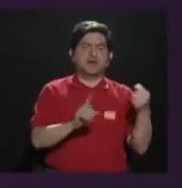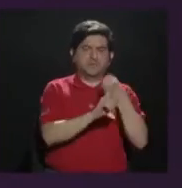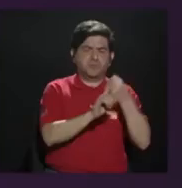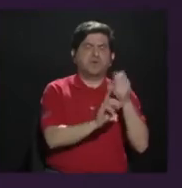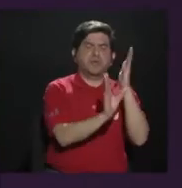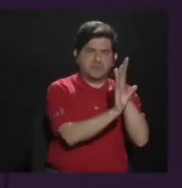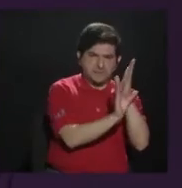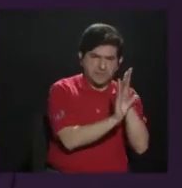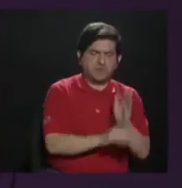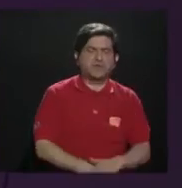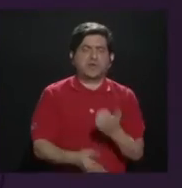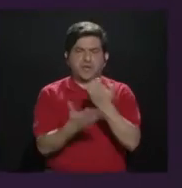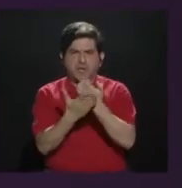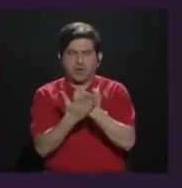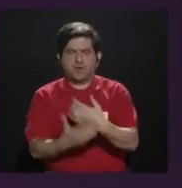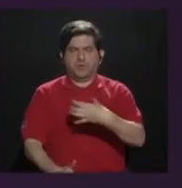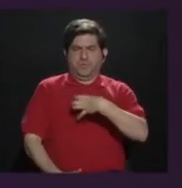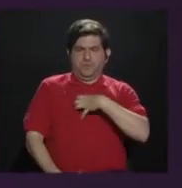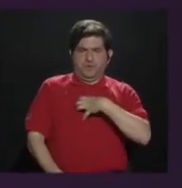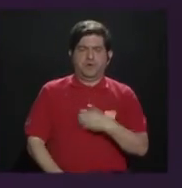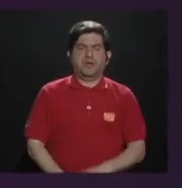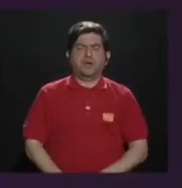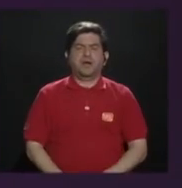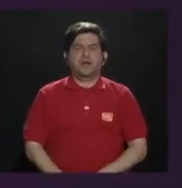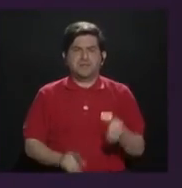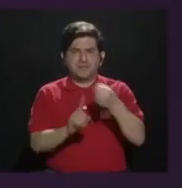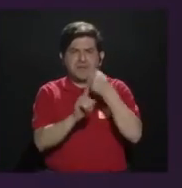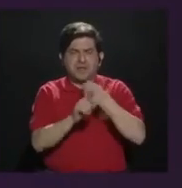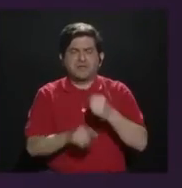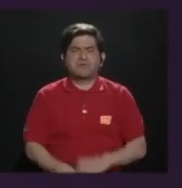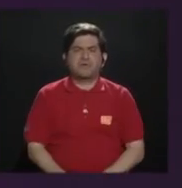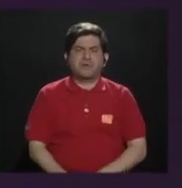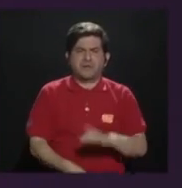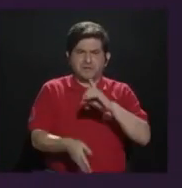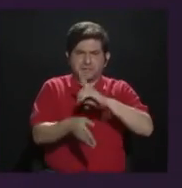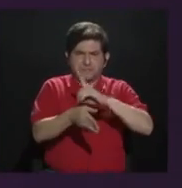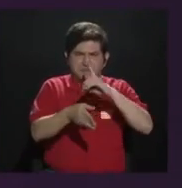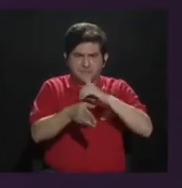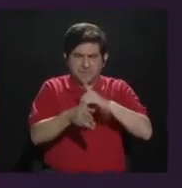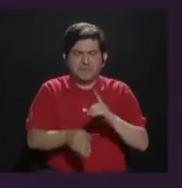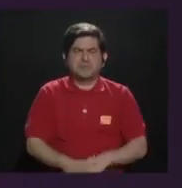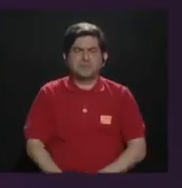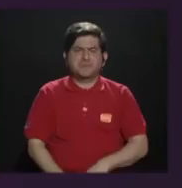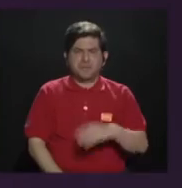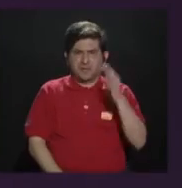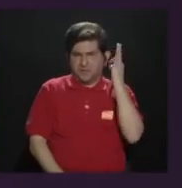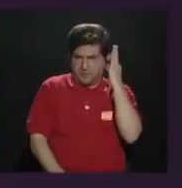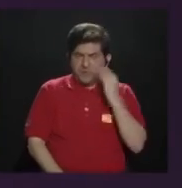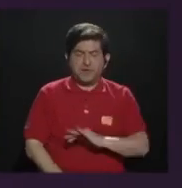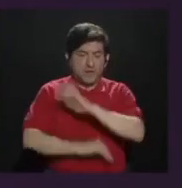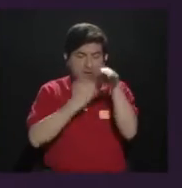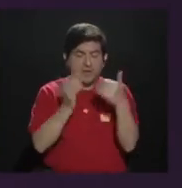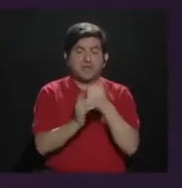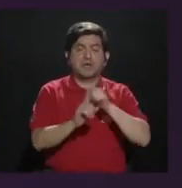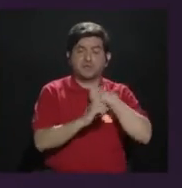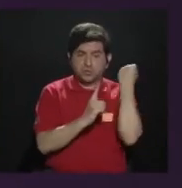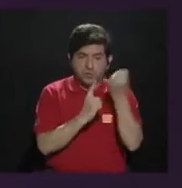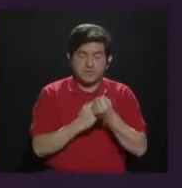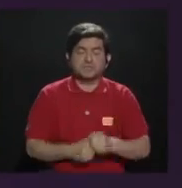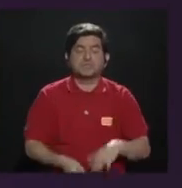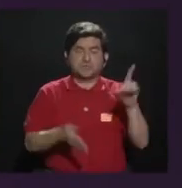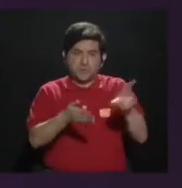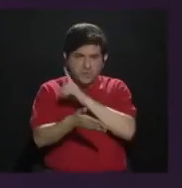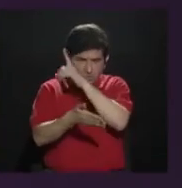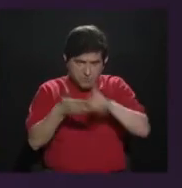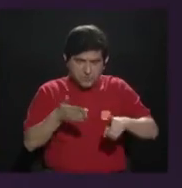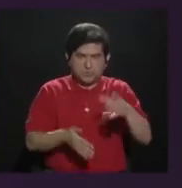violencia económica y patrimonial, de la violencia obstétrica, ¿no? Empezamos a hablar de la violencia y a ponerle nombre a cada una de las situaciones de discriminación